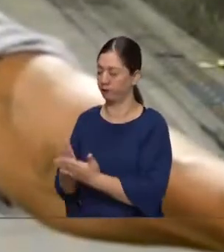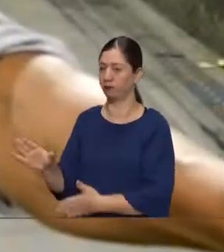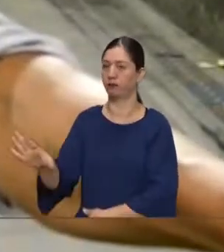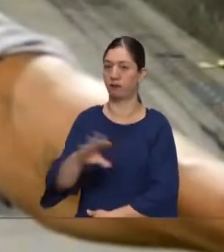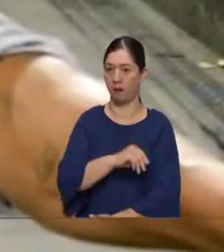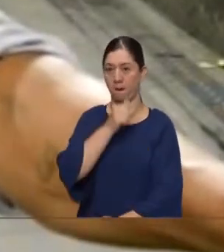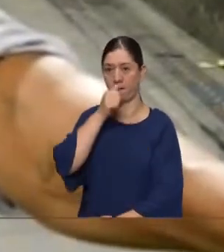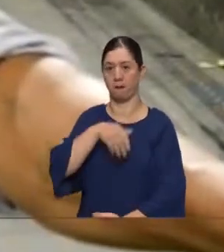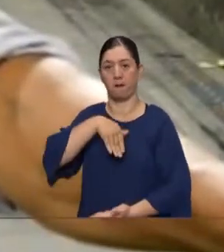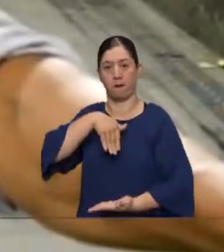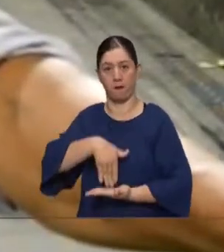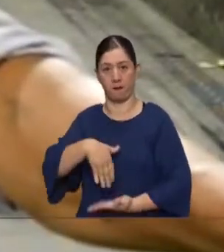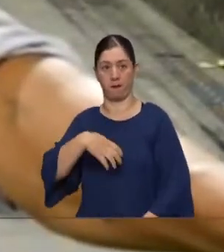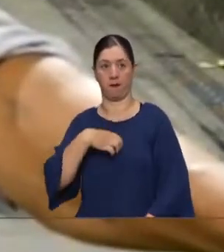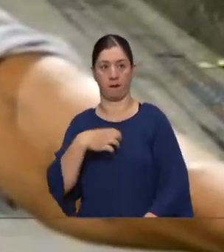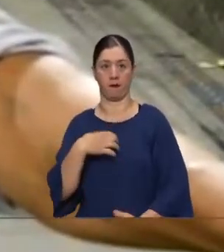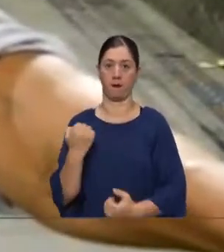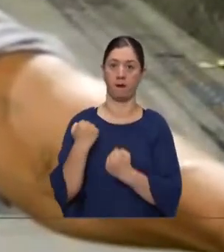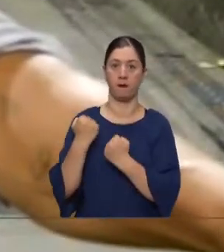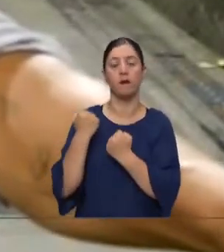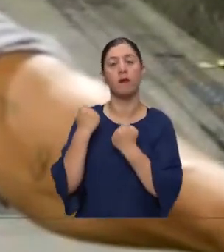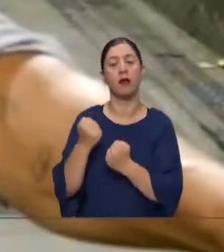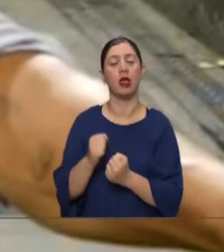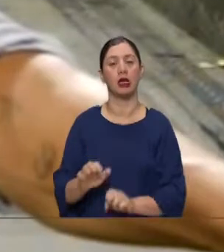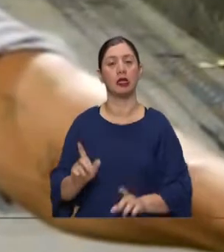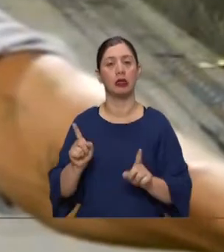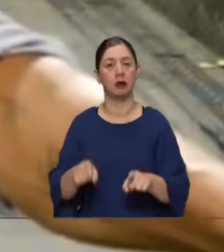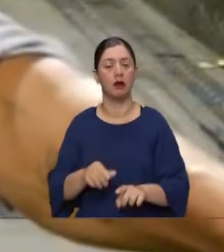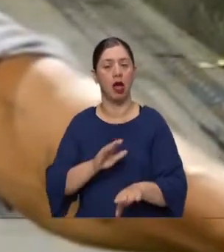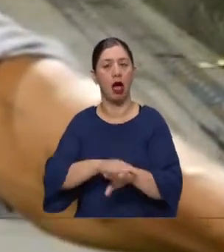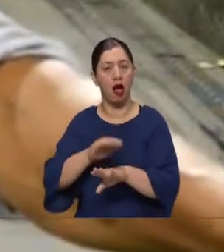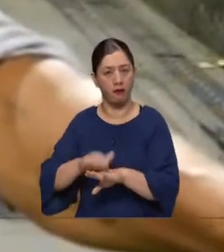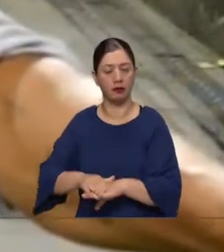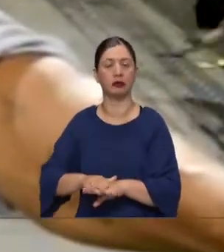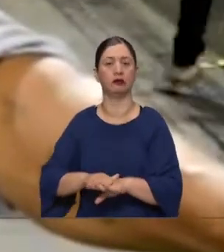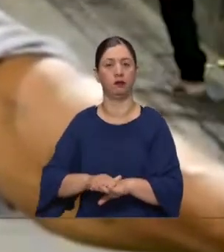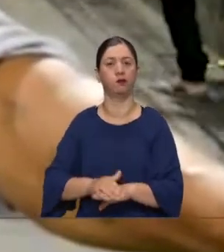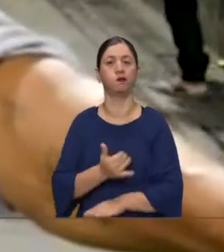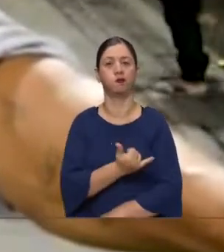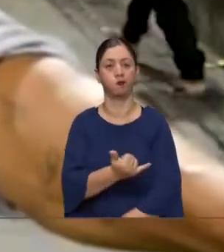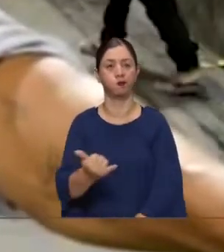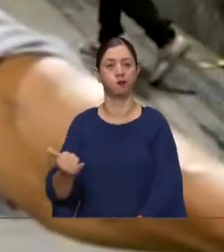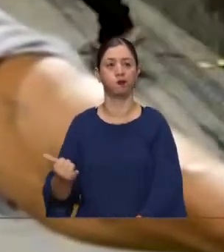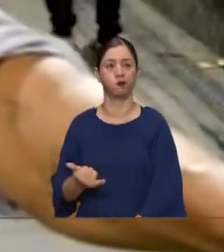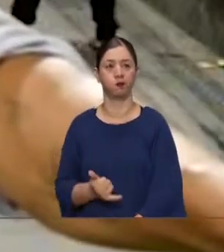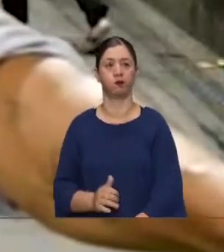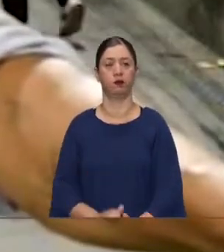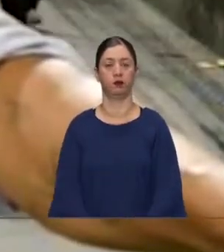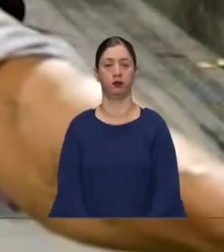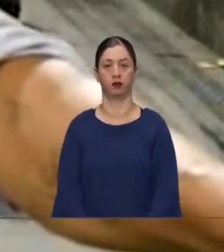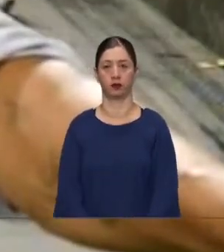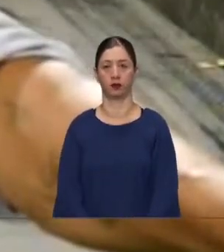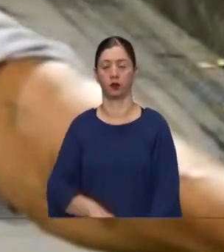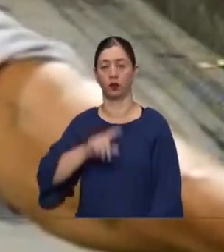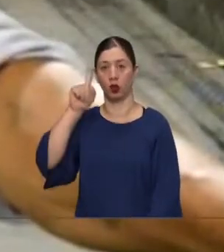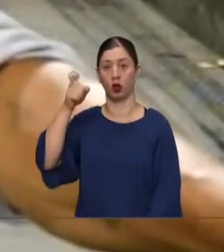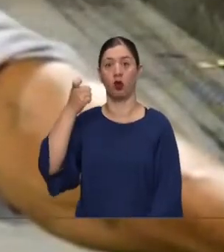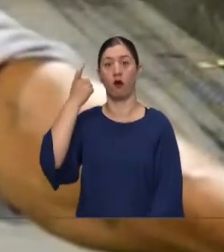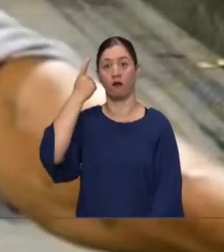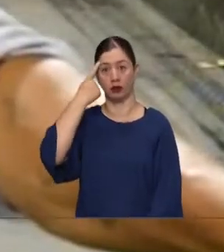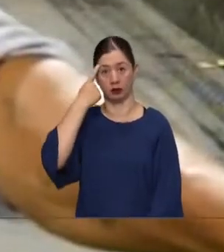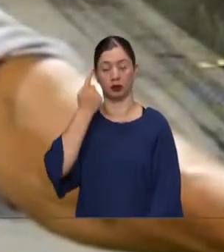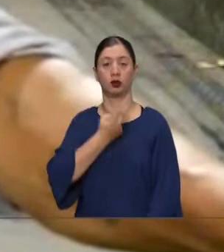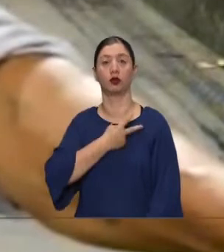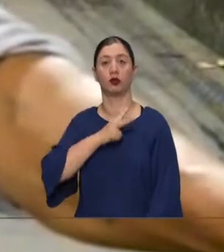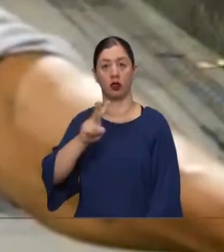de resistencia y resaltar también pues de que hubo una voluntad, por así llamarlo, de la gobernación del